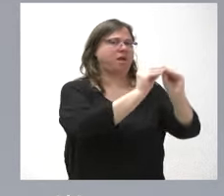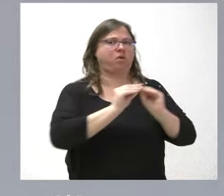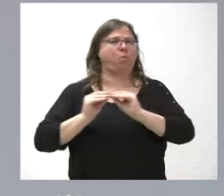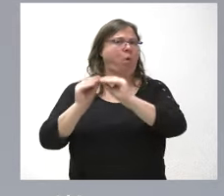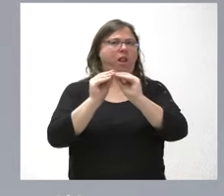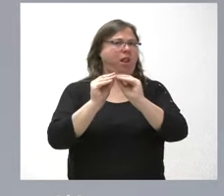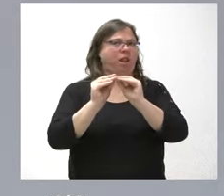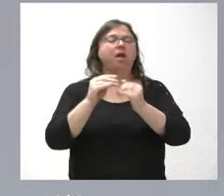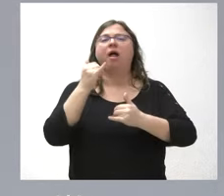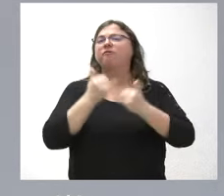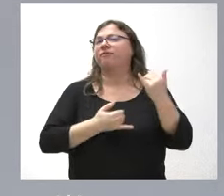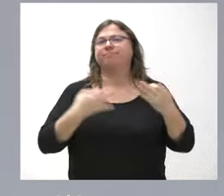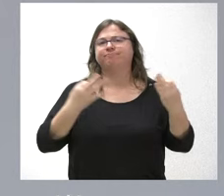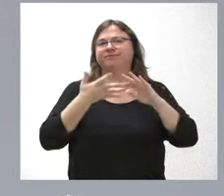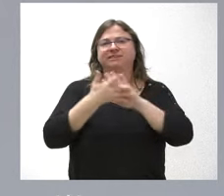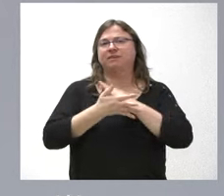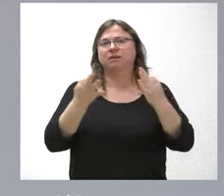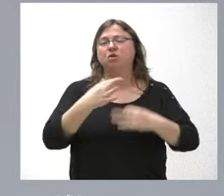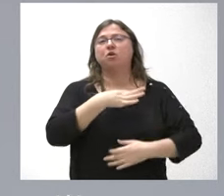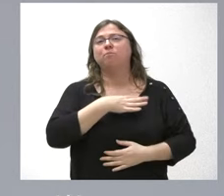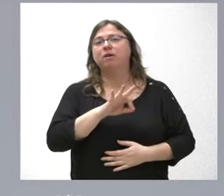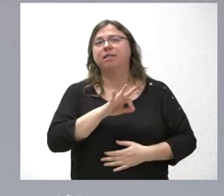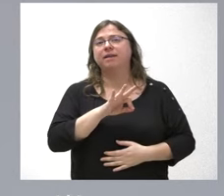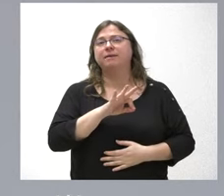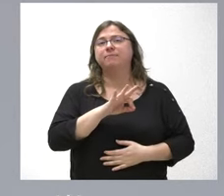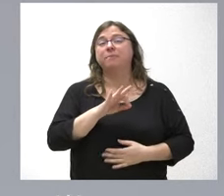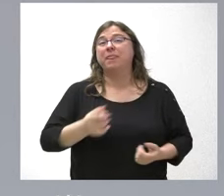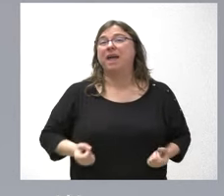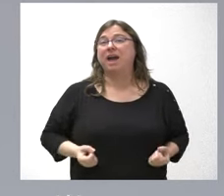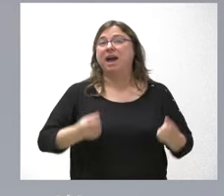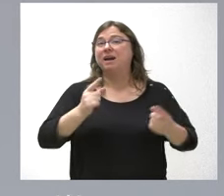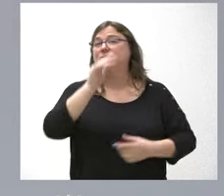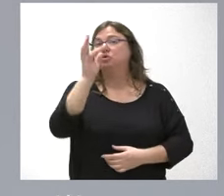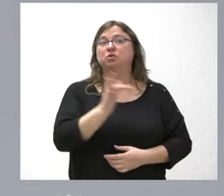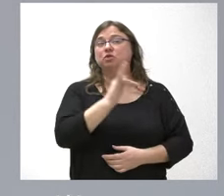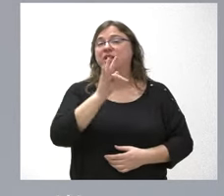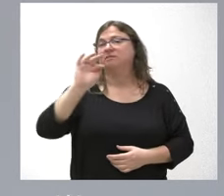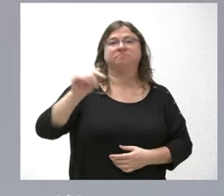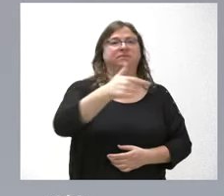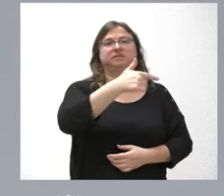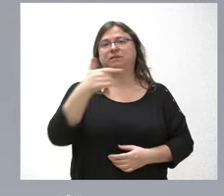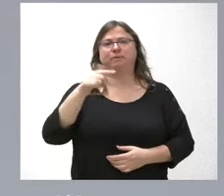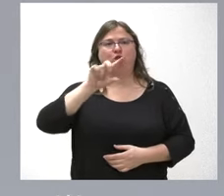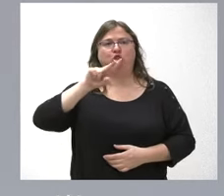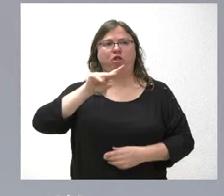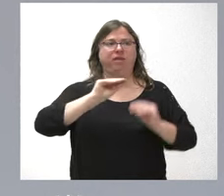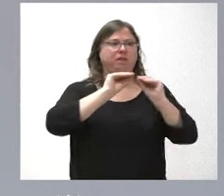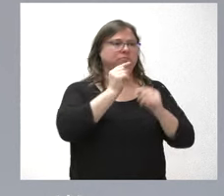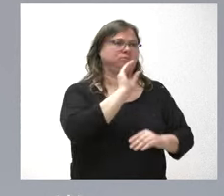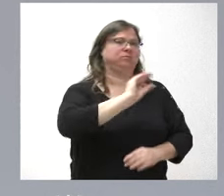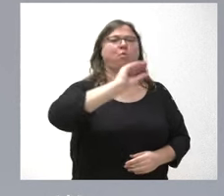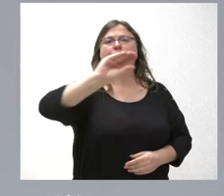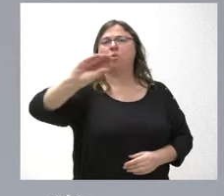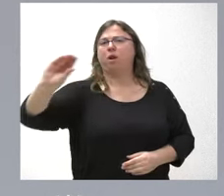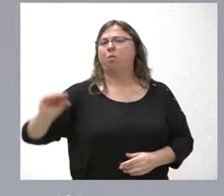definitiva, puede dividir lo que es el coste total por 12 y eso es lo que corresponde a cada una de las